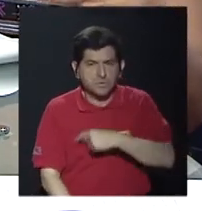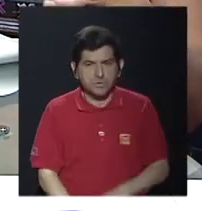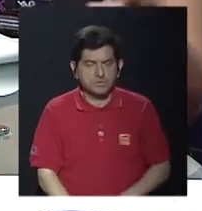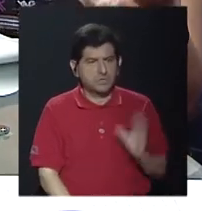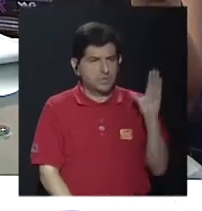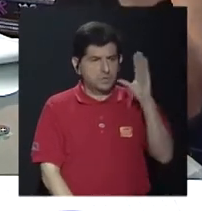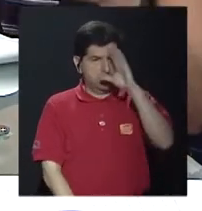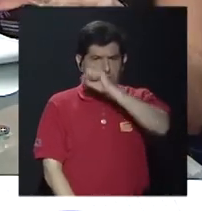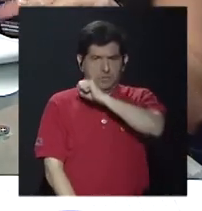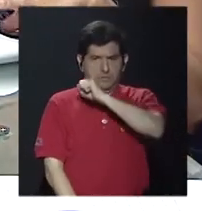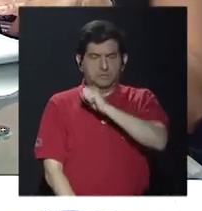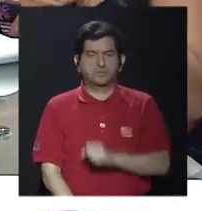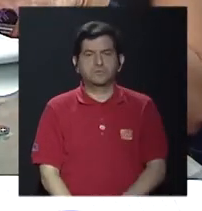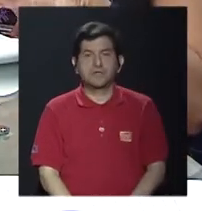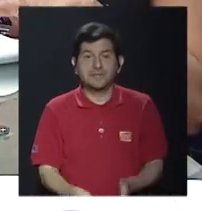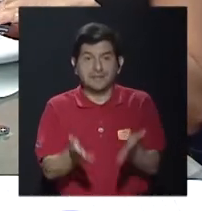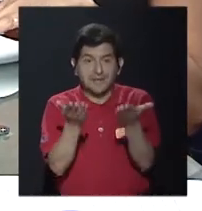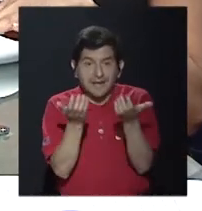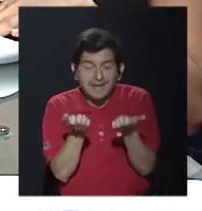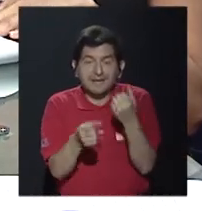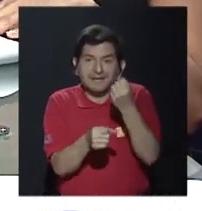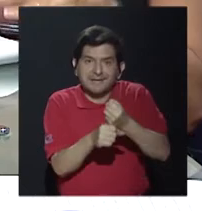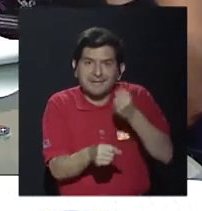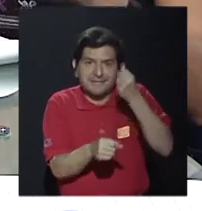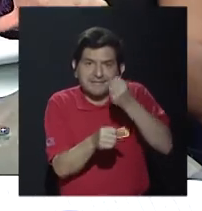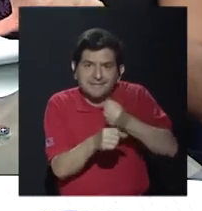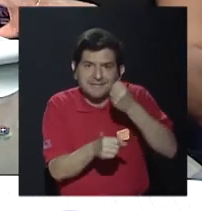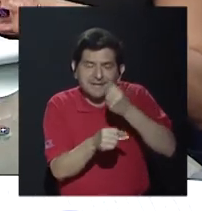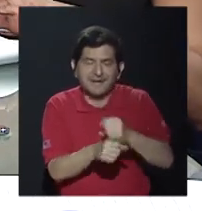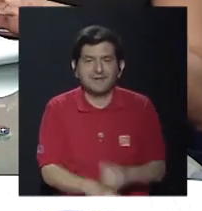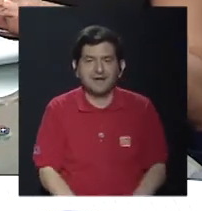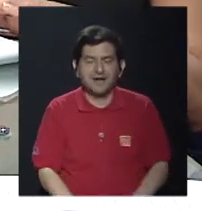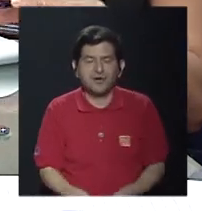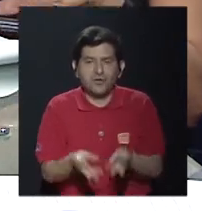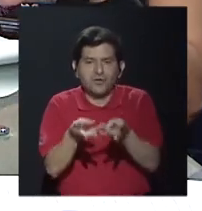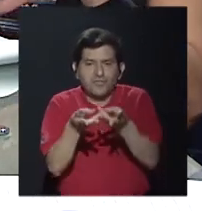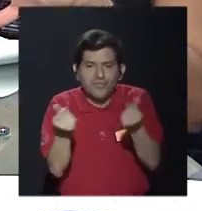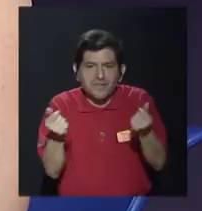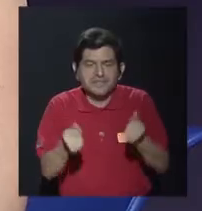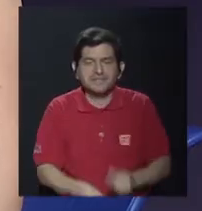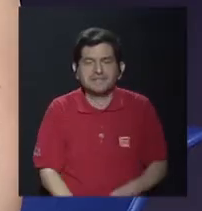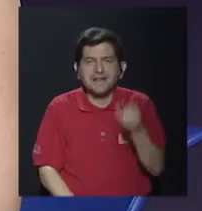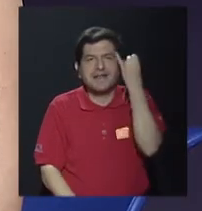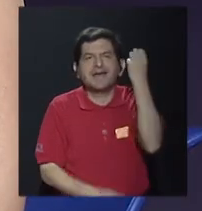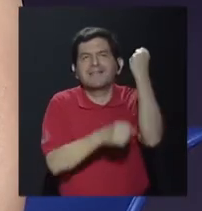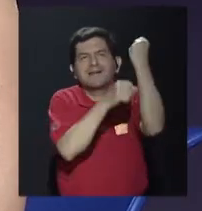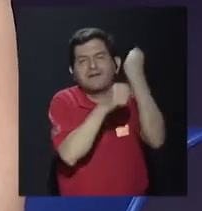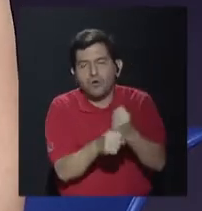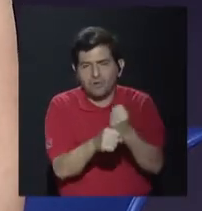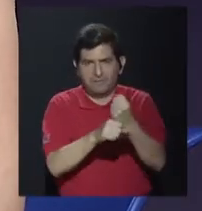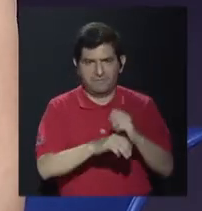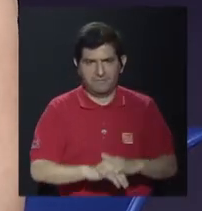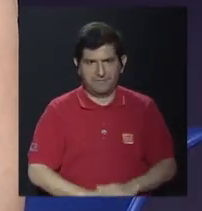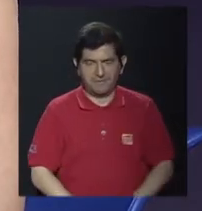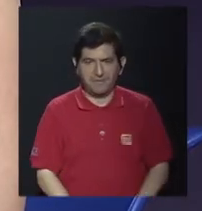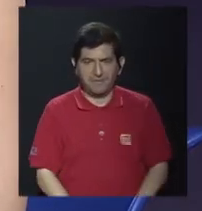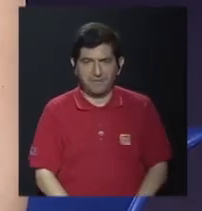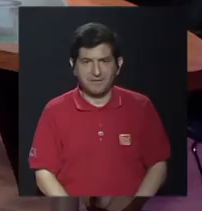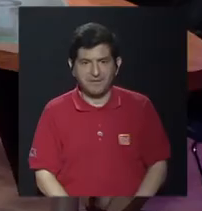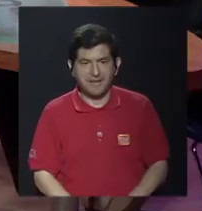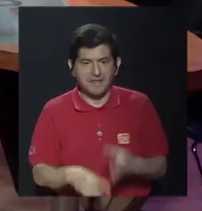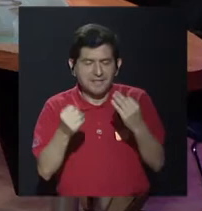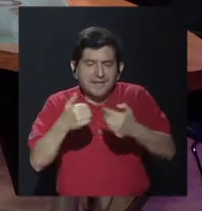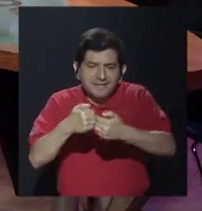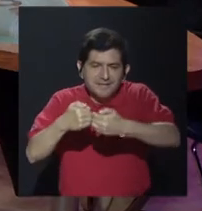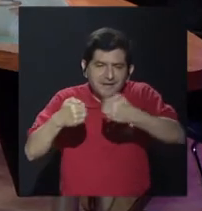dándonos cuenta que como queríamos además hacer un trabajo descolonizador, ¿verdad? Que se alejara un